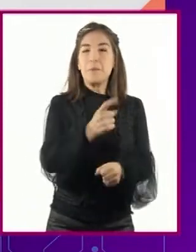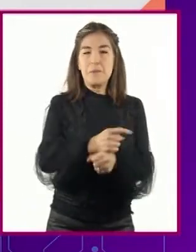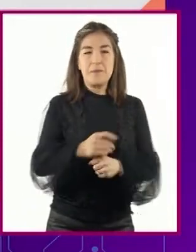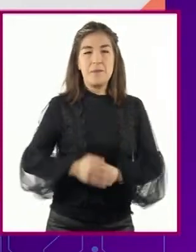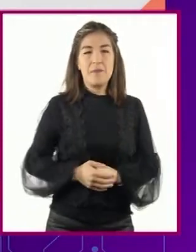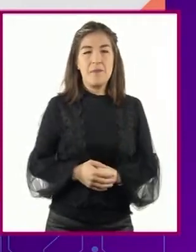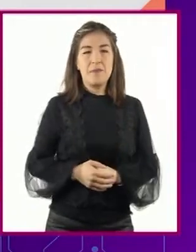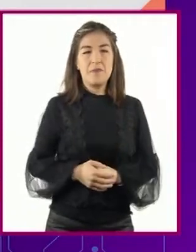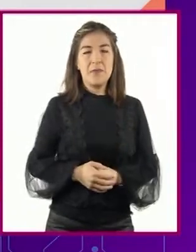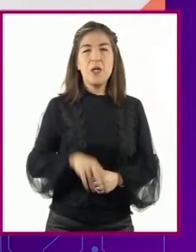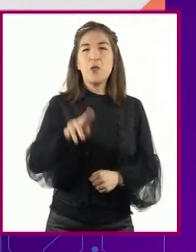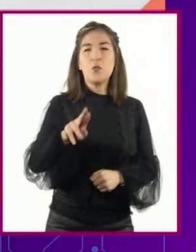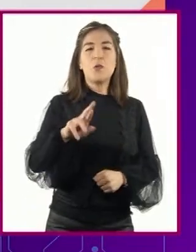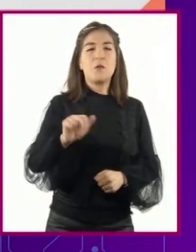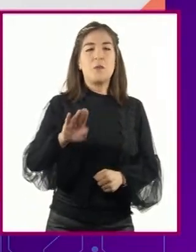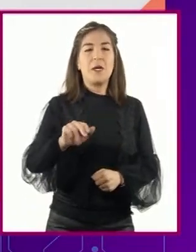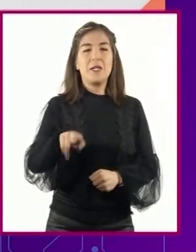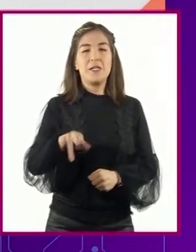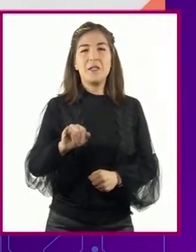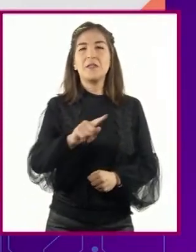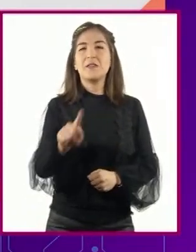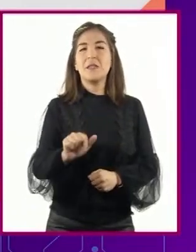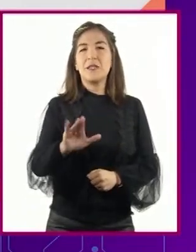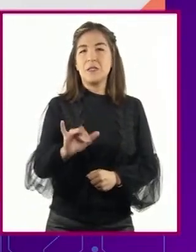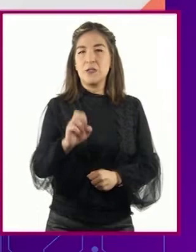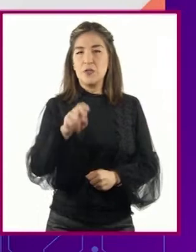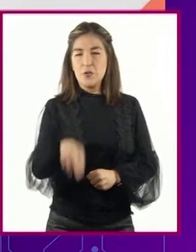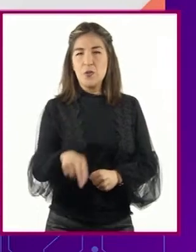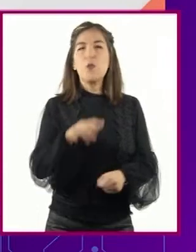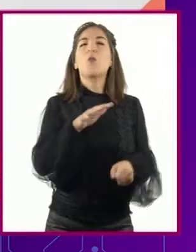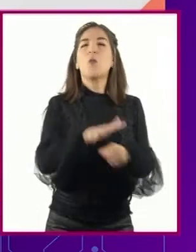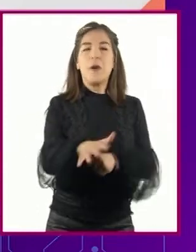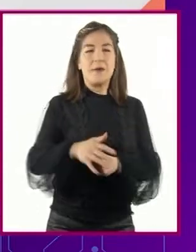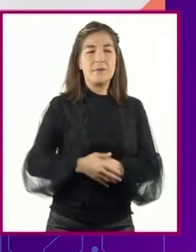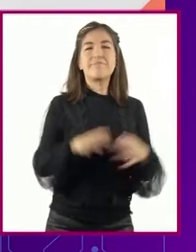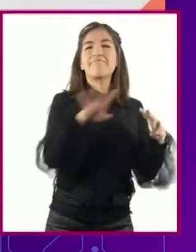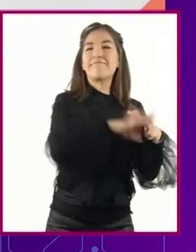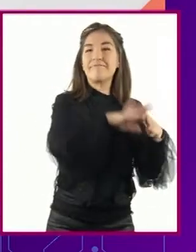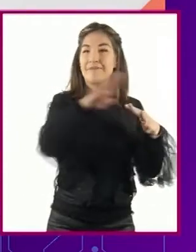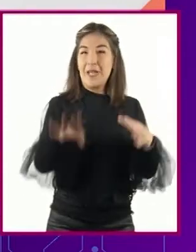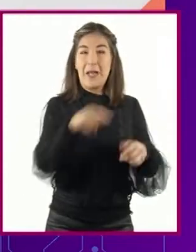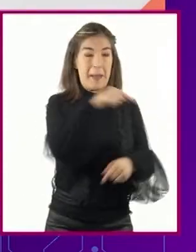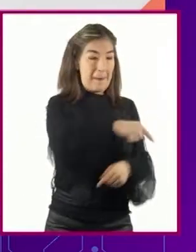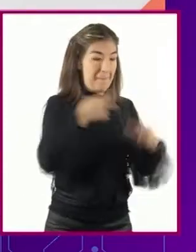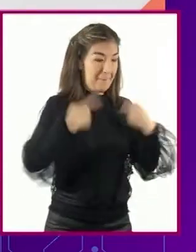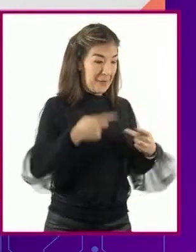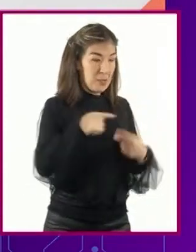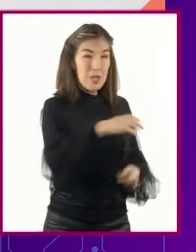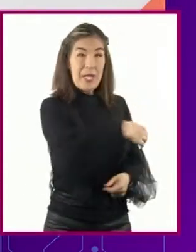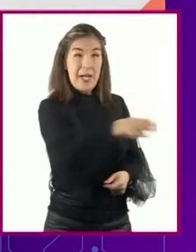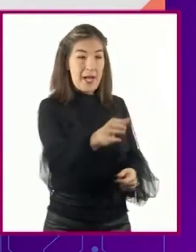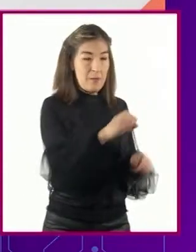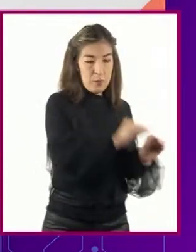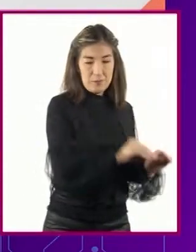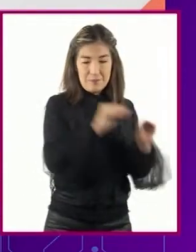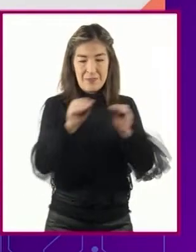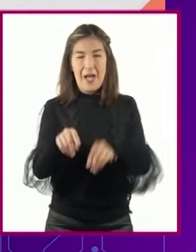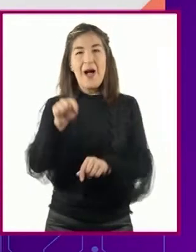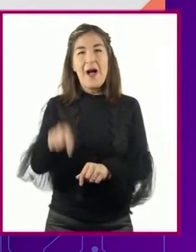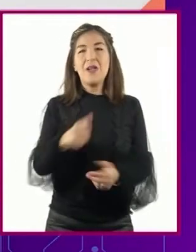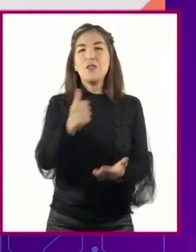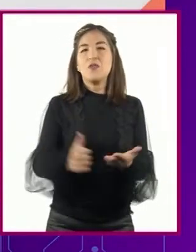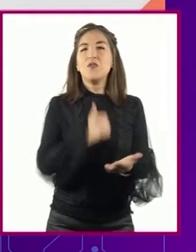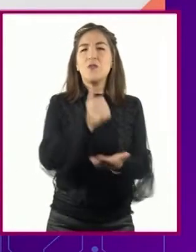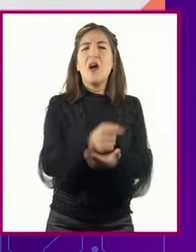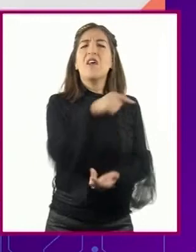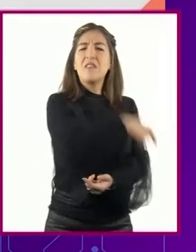la urbanización, pues tenemos el fenómeno de la emigración de la gente rural que se dedicaba